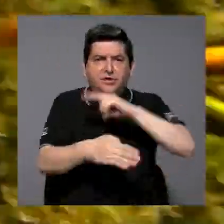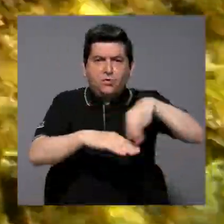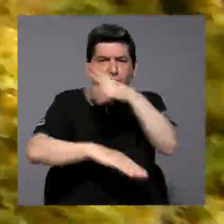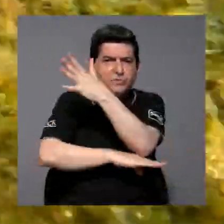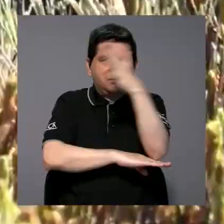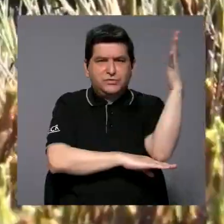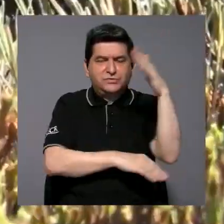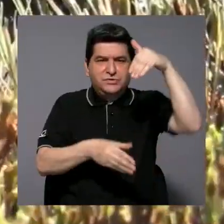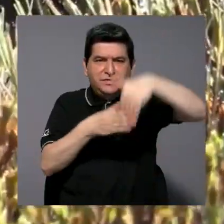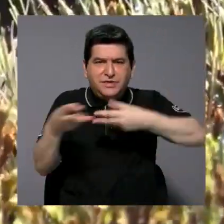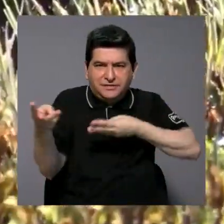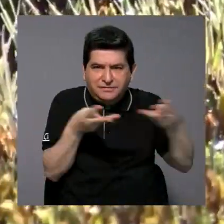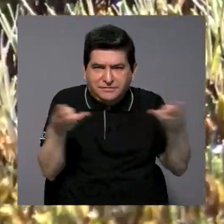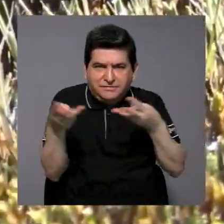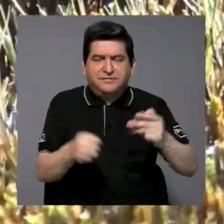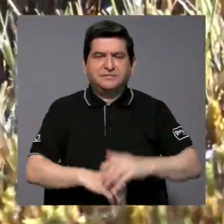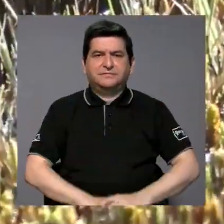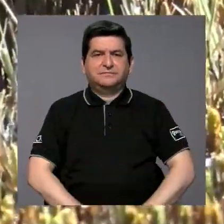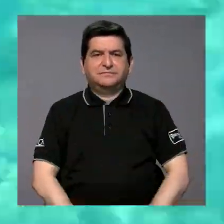mercado.